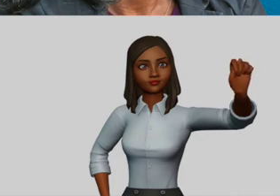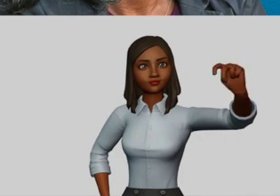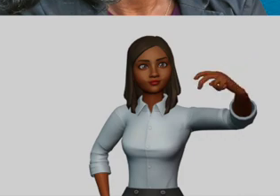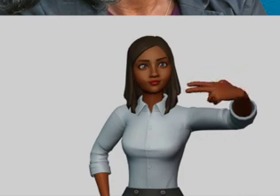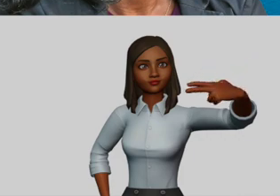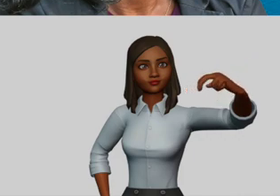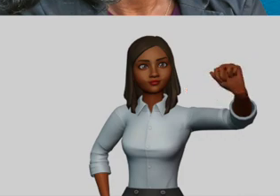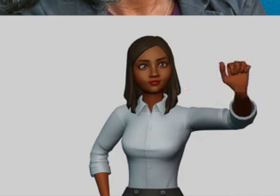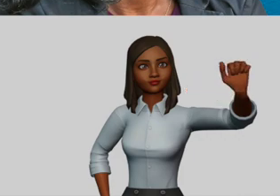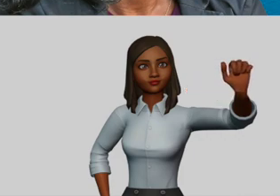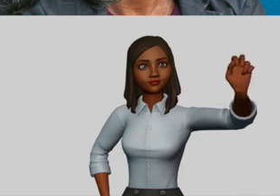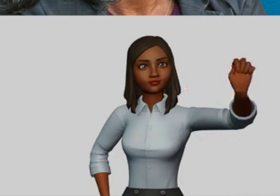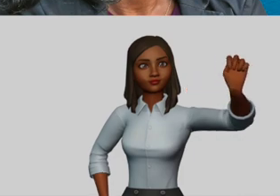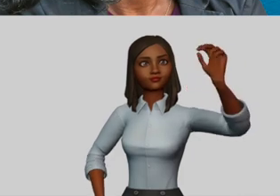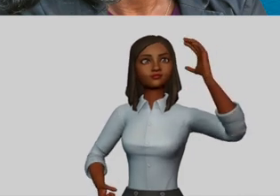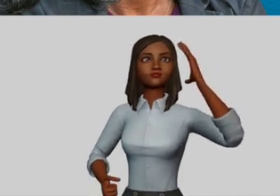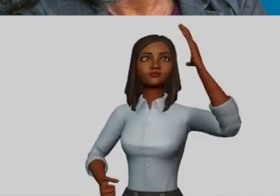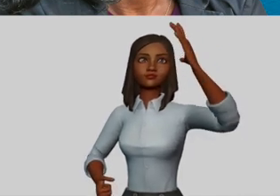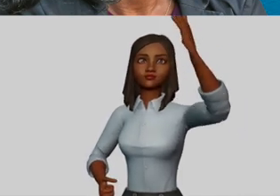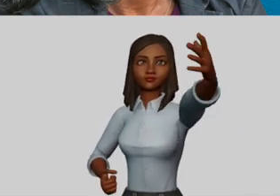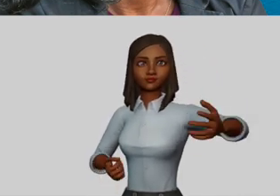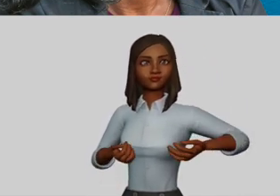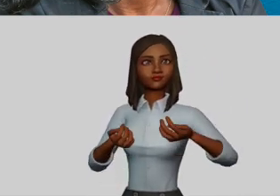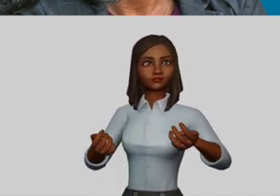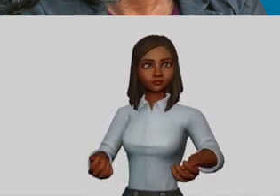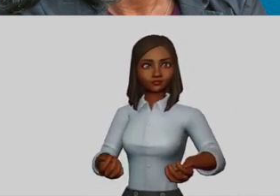Así que ojalá que en diciembre esté allá.